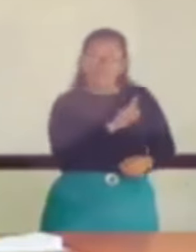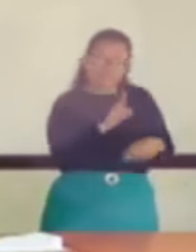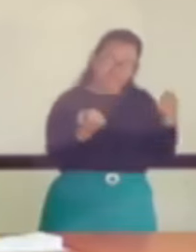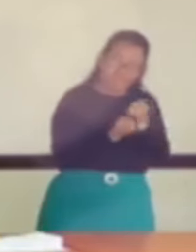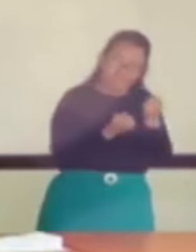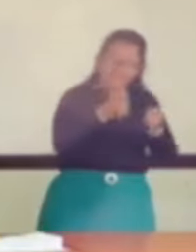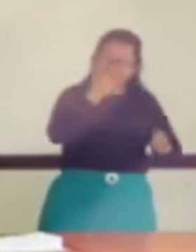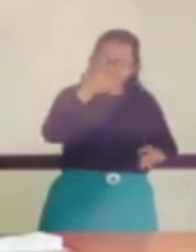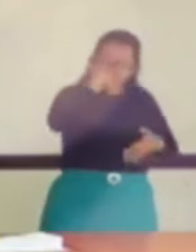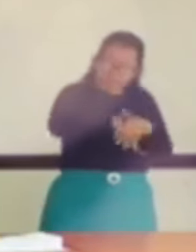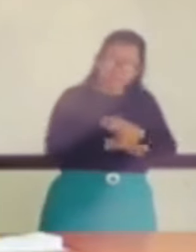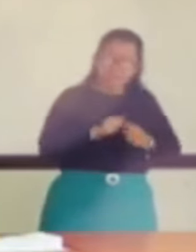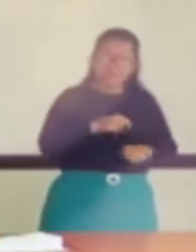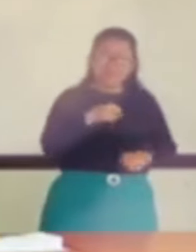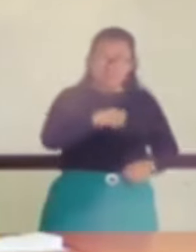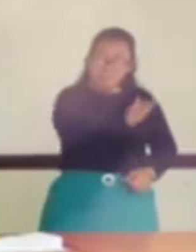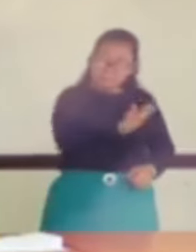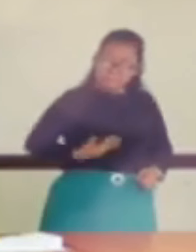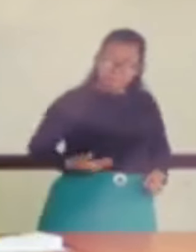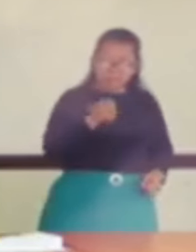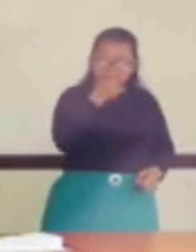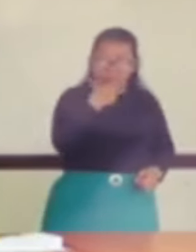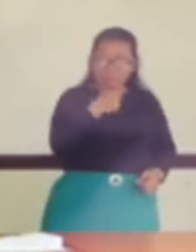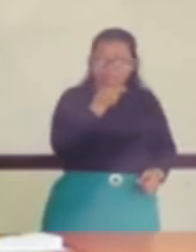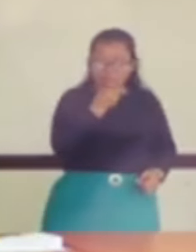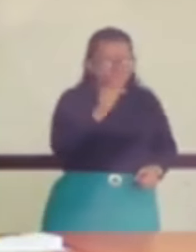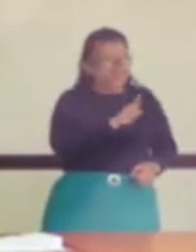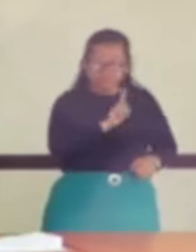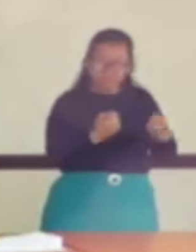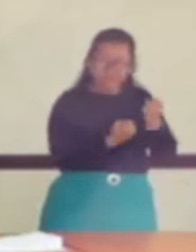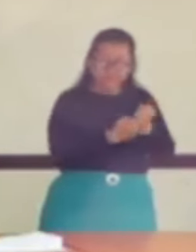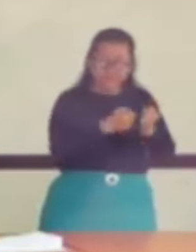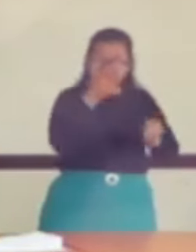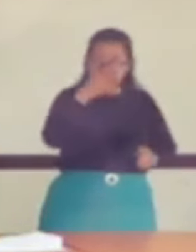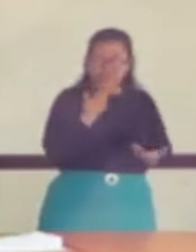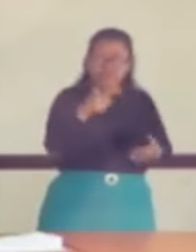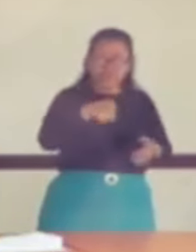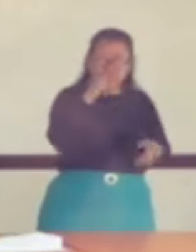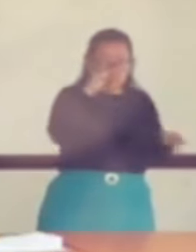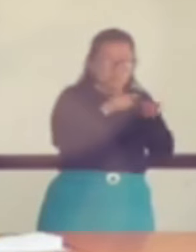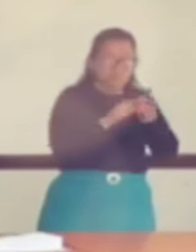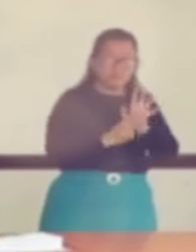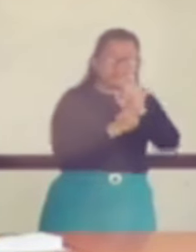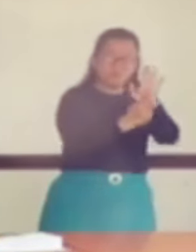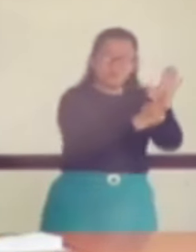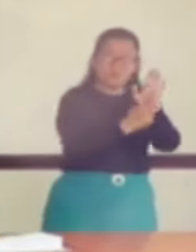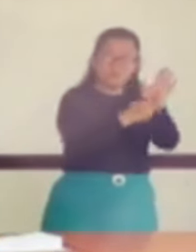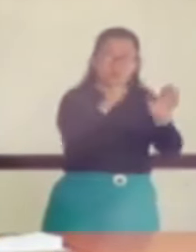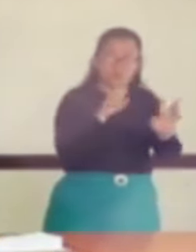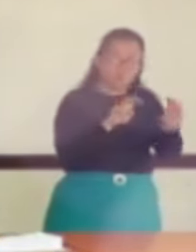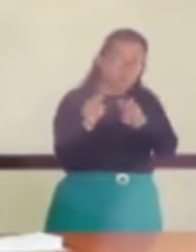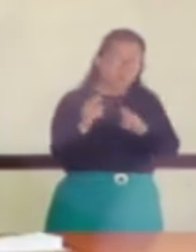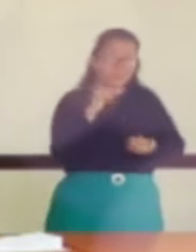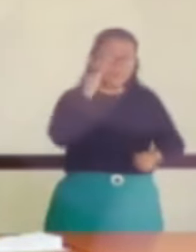del gobierno de Arévalo Herrera. Hoy, reitero, también se ha presentado un caso vinculado con INDE, ahora presentamos un